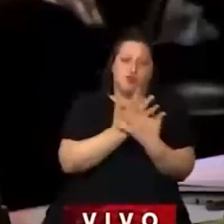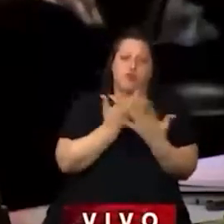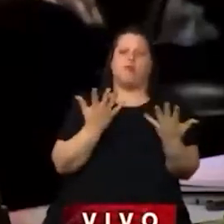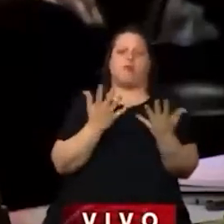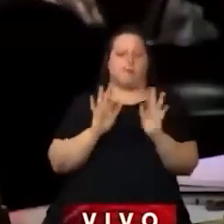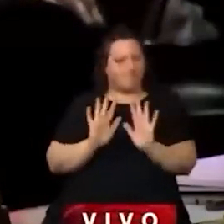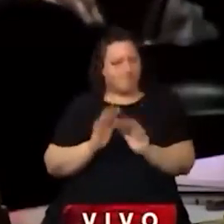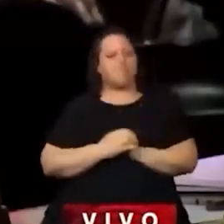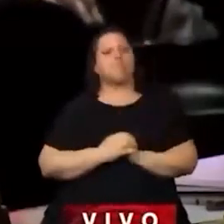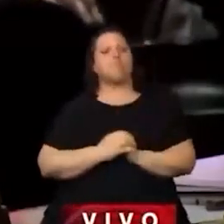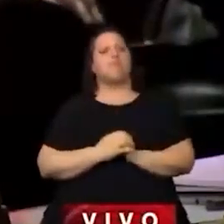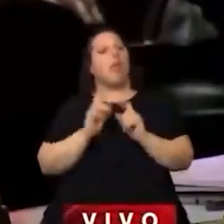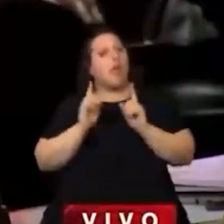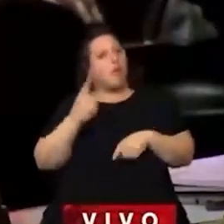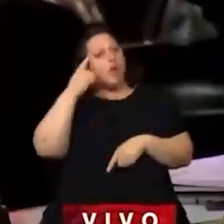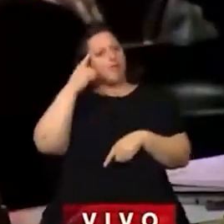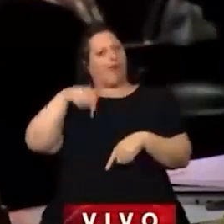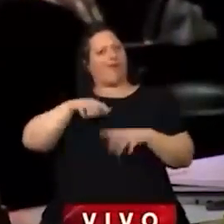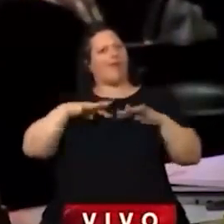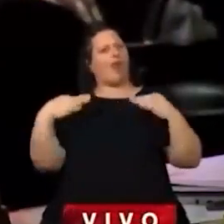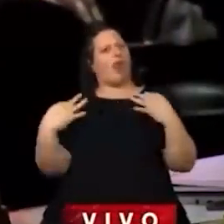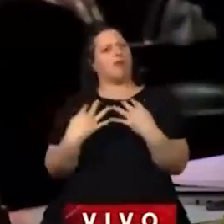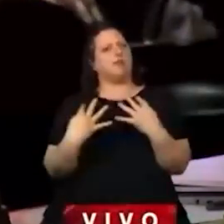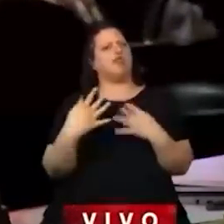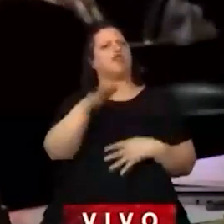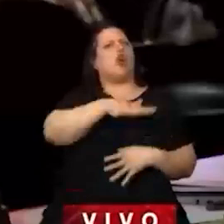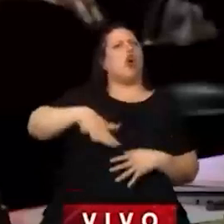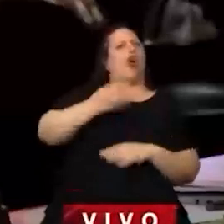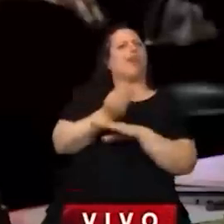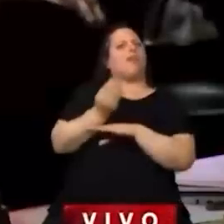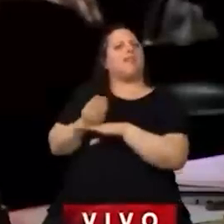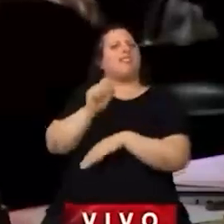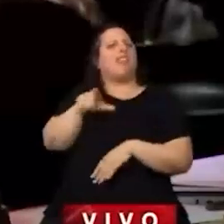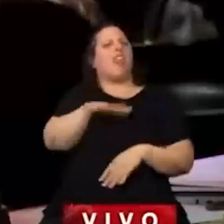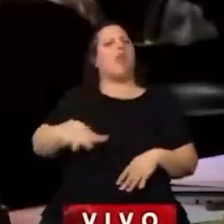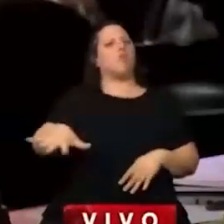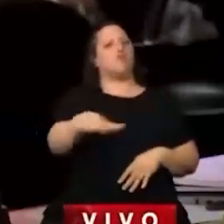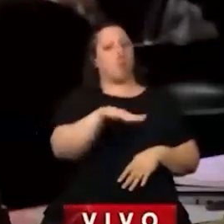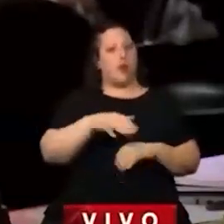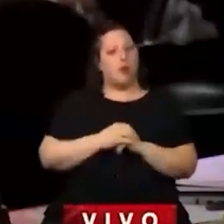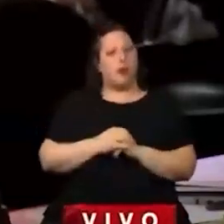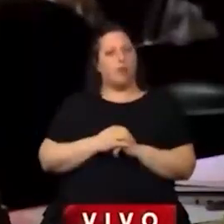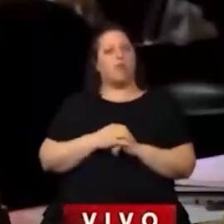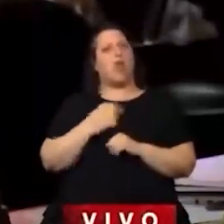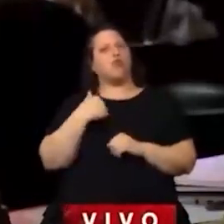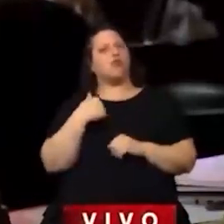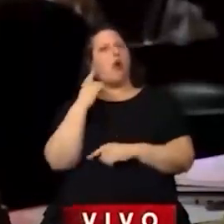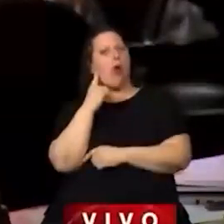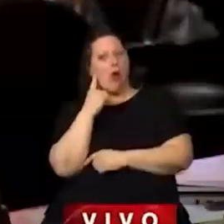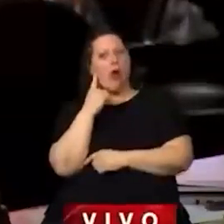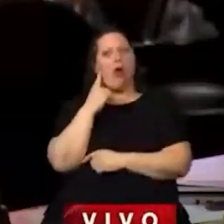en este recinto nos encontramos los representantes del pueblo. Y es en este recinto que escucho emotivos